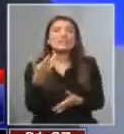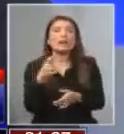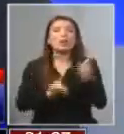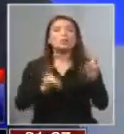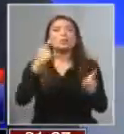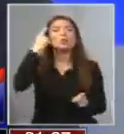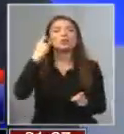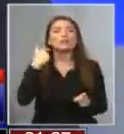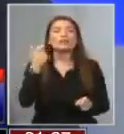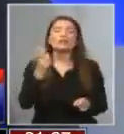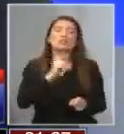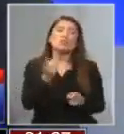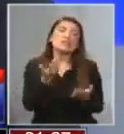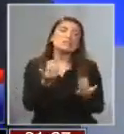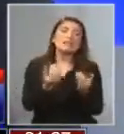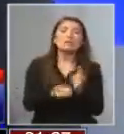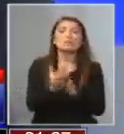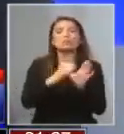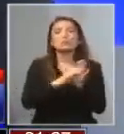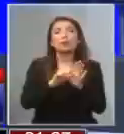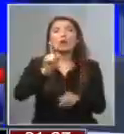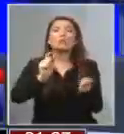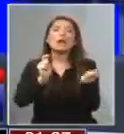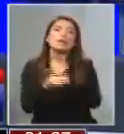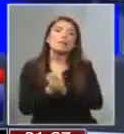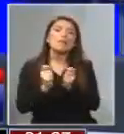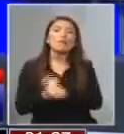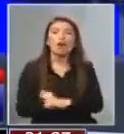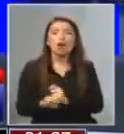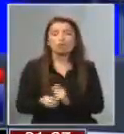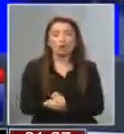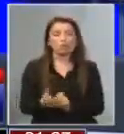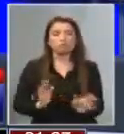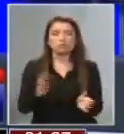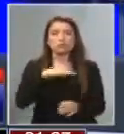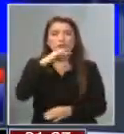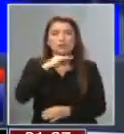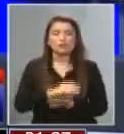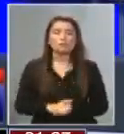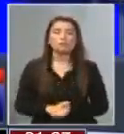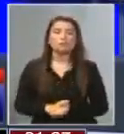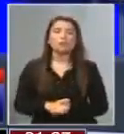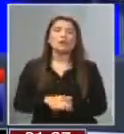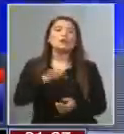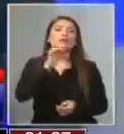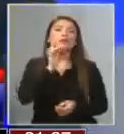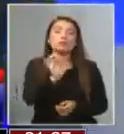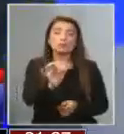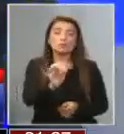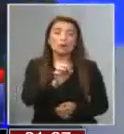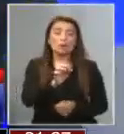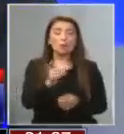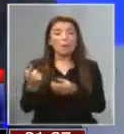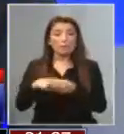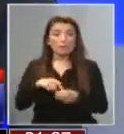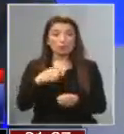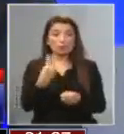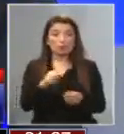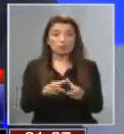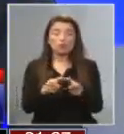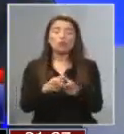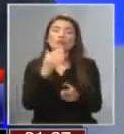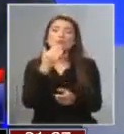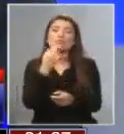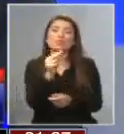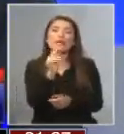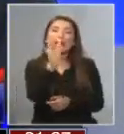que algunas reformas por aquí y por allá serían suficientes. ¿Y lo dice, abogado, por los miembros del Consejo? Y por la relación que hay, por las características que tiene este Consejo,